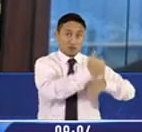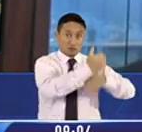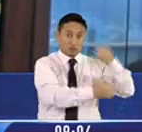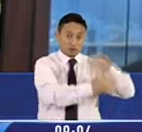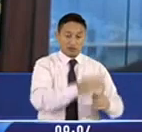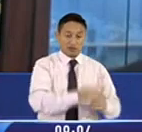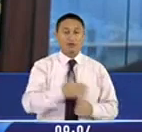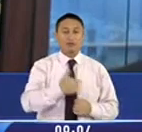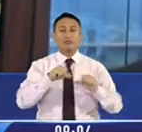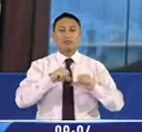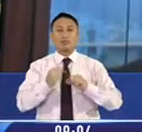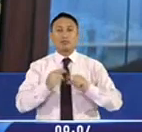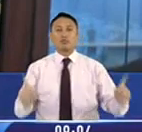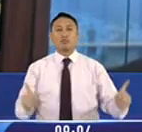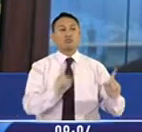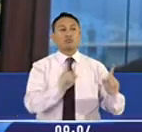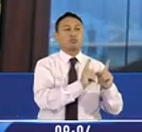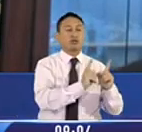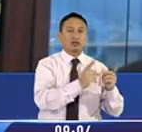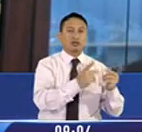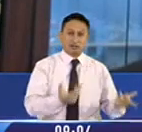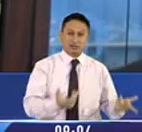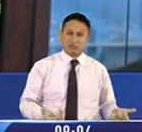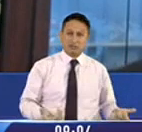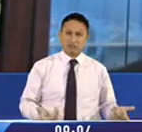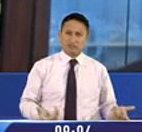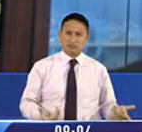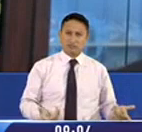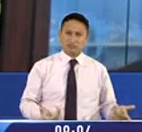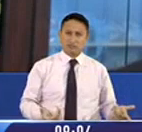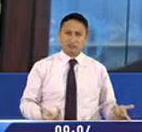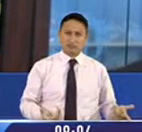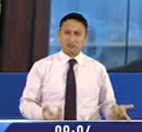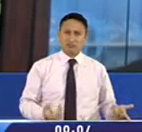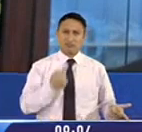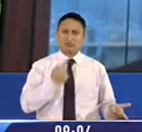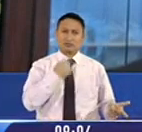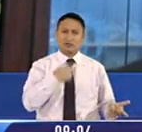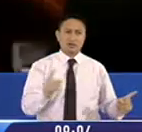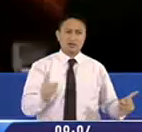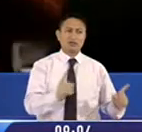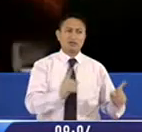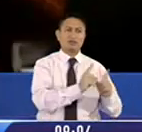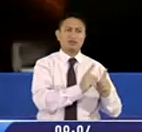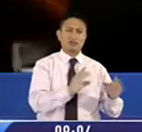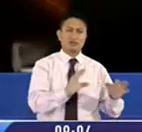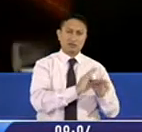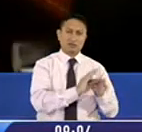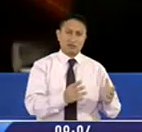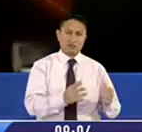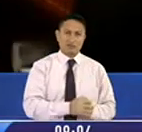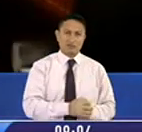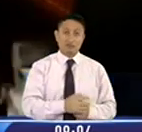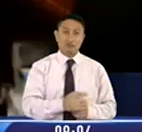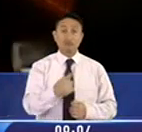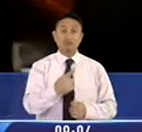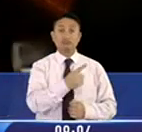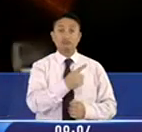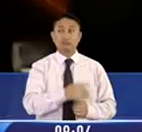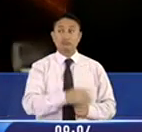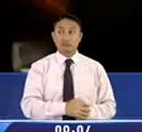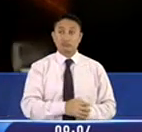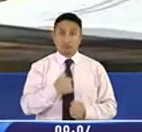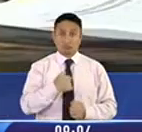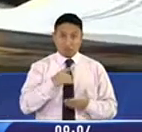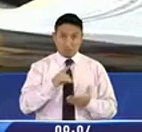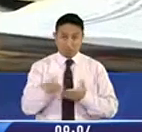encuentra reuniéndose públicamente, mostrando un acercamiento político. Pero Auya asegura que a él no le